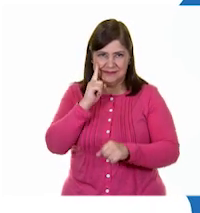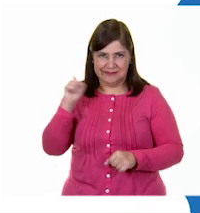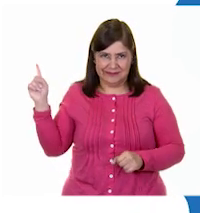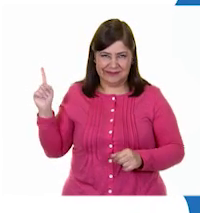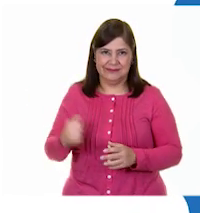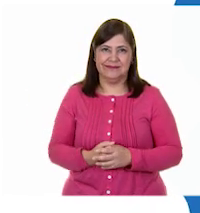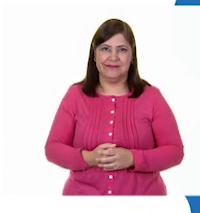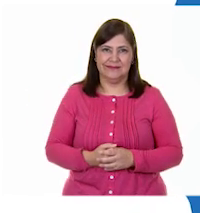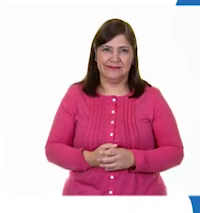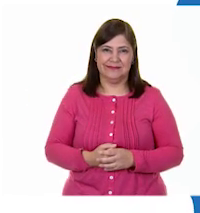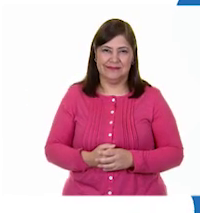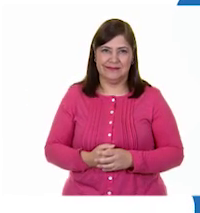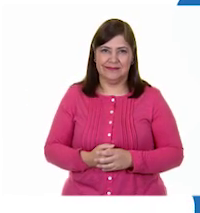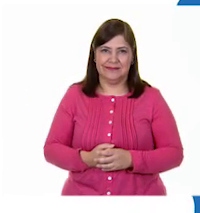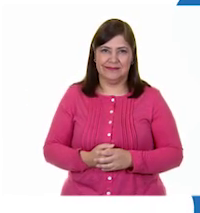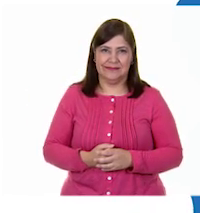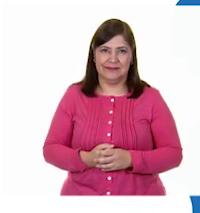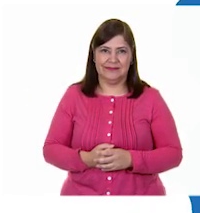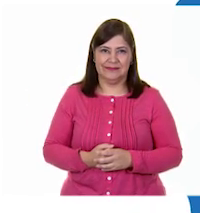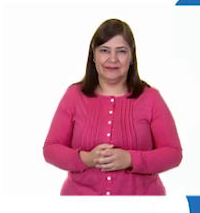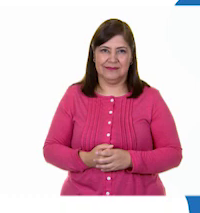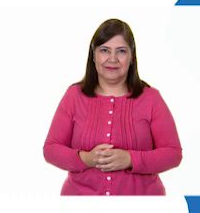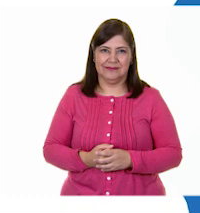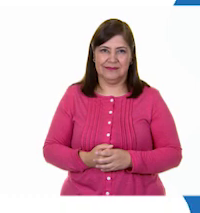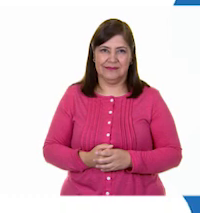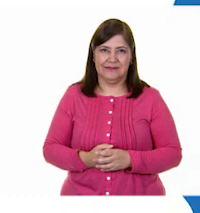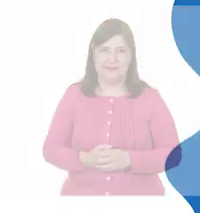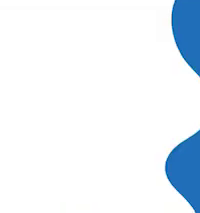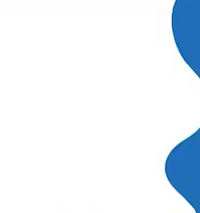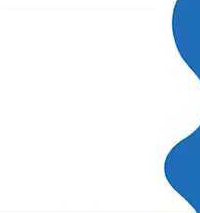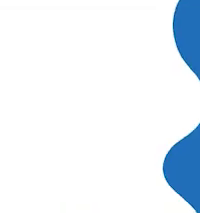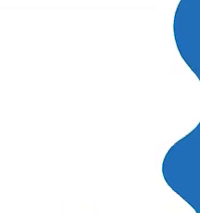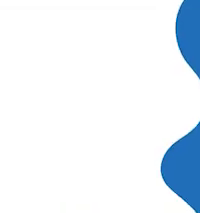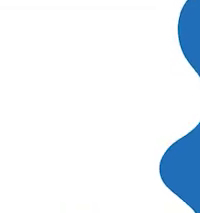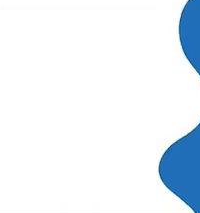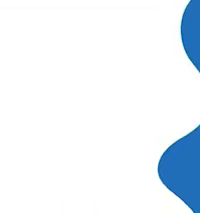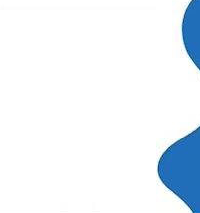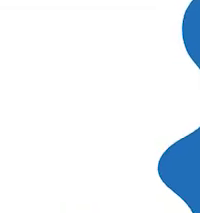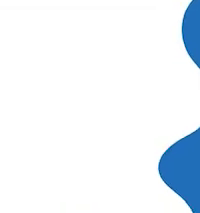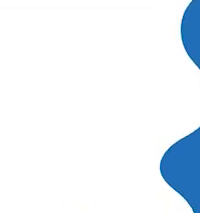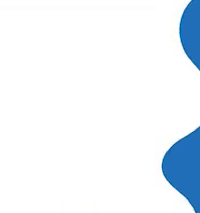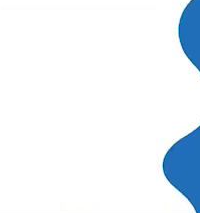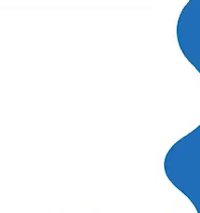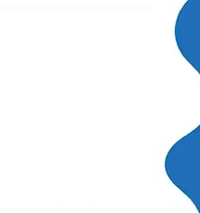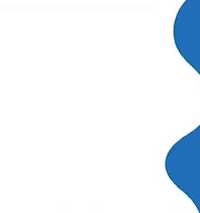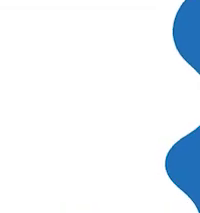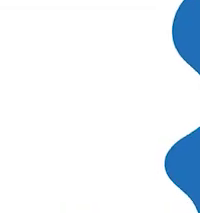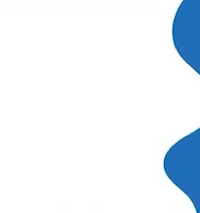liga: aprendeencasa.sep.gov.mx.